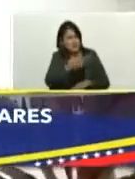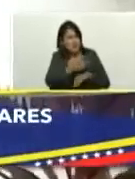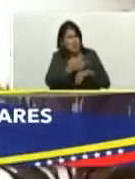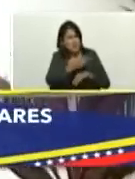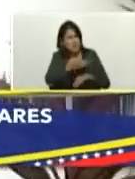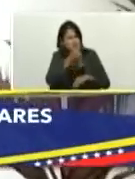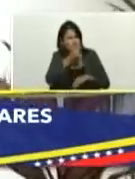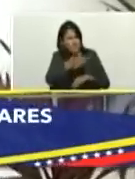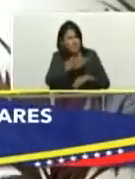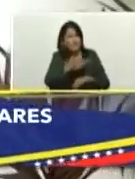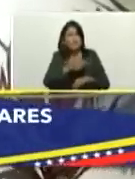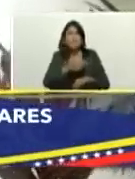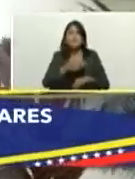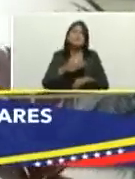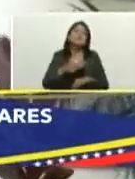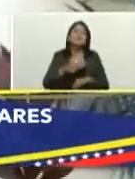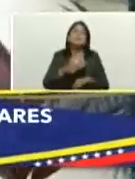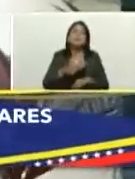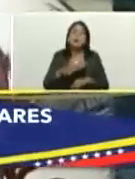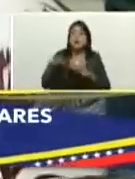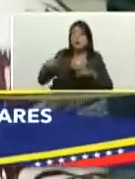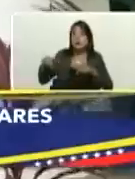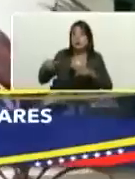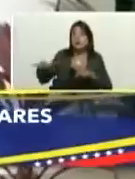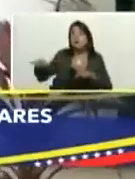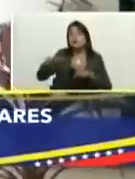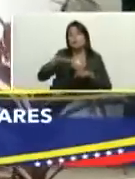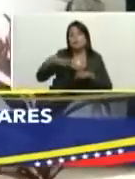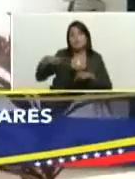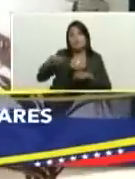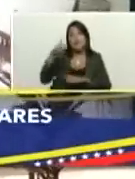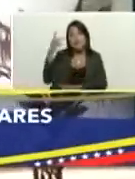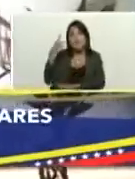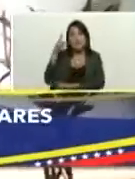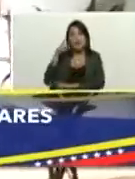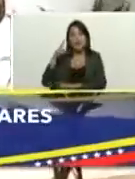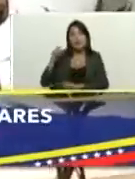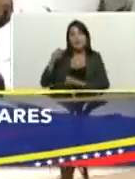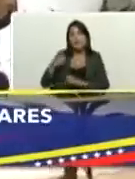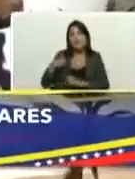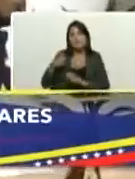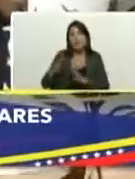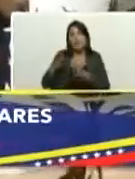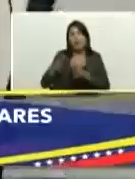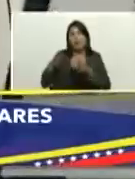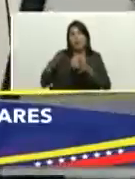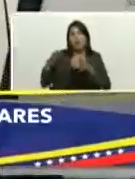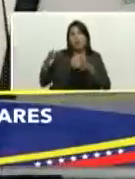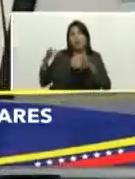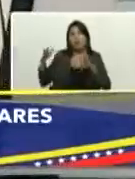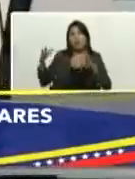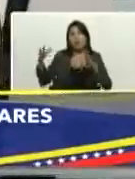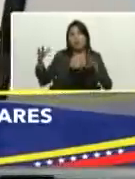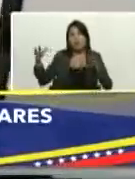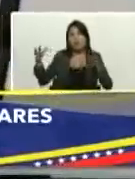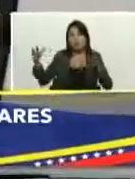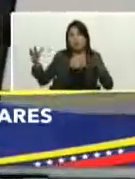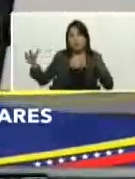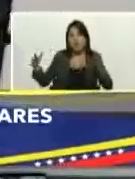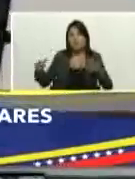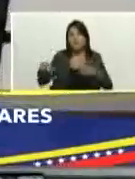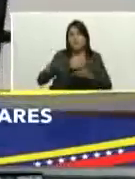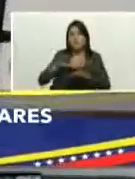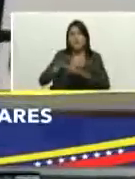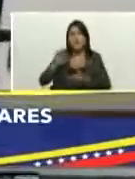de la ciudad, esta zona de Unare, esta parroquia, que es la que más ha crecido. Usted sabe, Ciudad Guayana, presidente, es la ciudad más grande del suroriente del país.